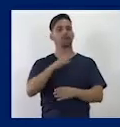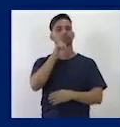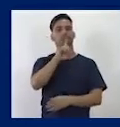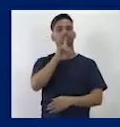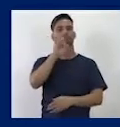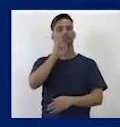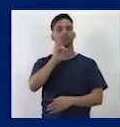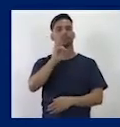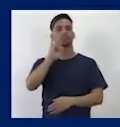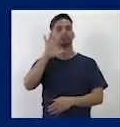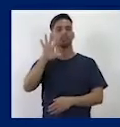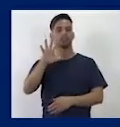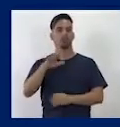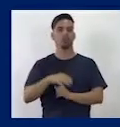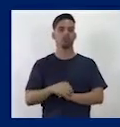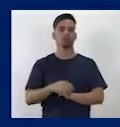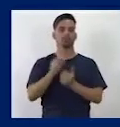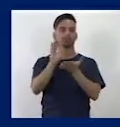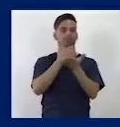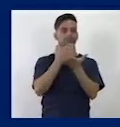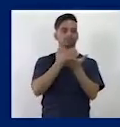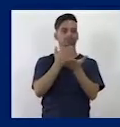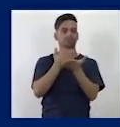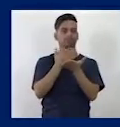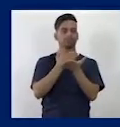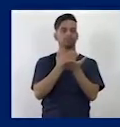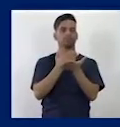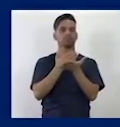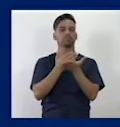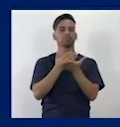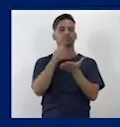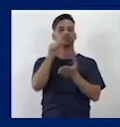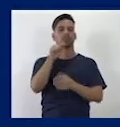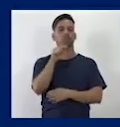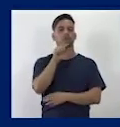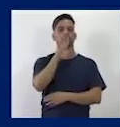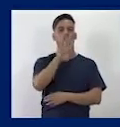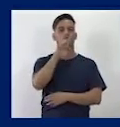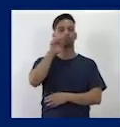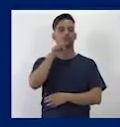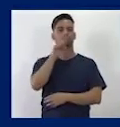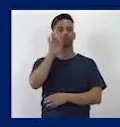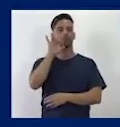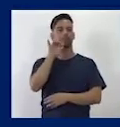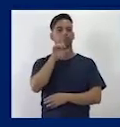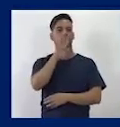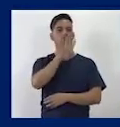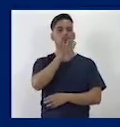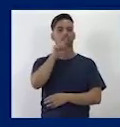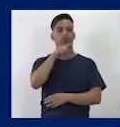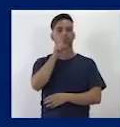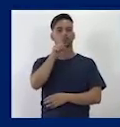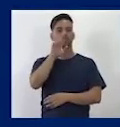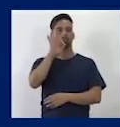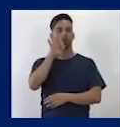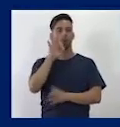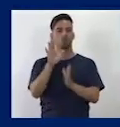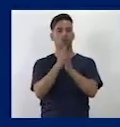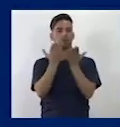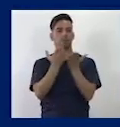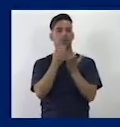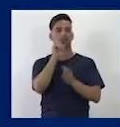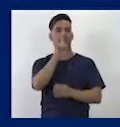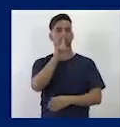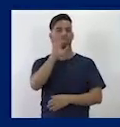165 ejercicios del libro de texto 4,15 al 4 como 18 de la página